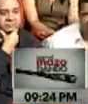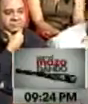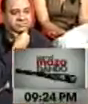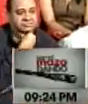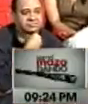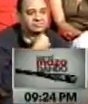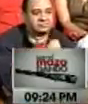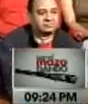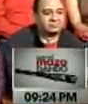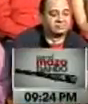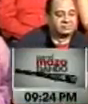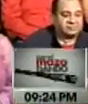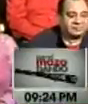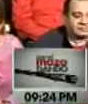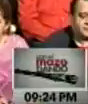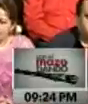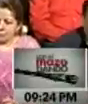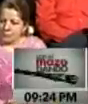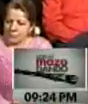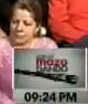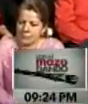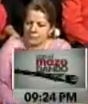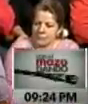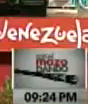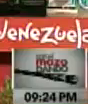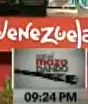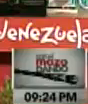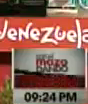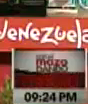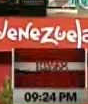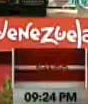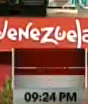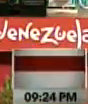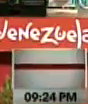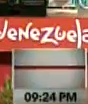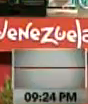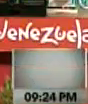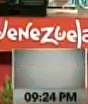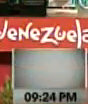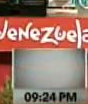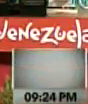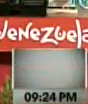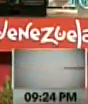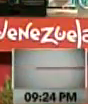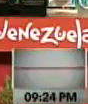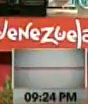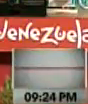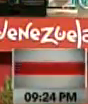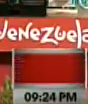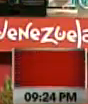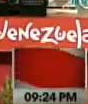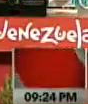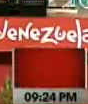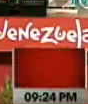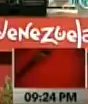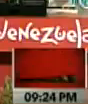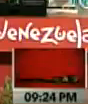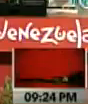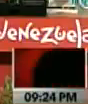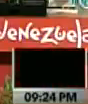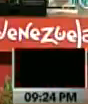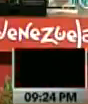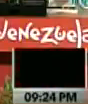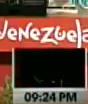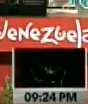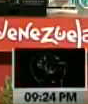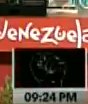están estafando son estafadores ahorita y esas denuncias se están repitiendo pareciera no los organismos de seguridad andan